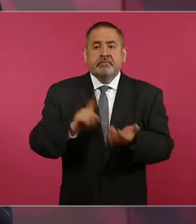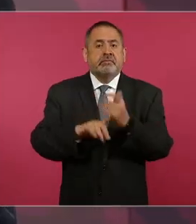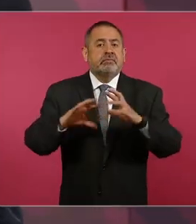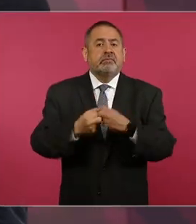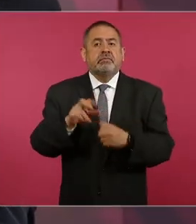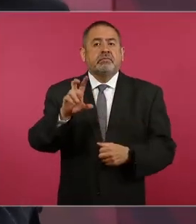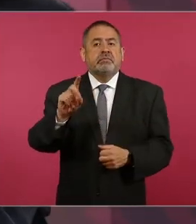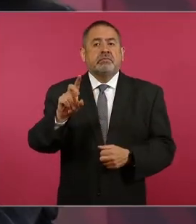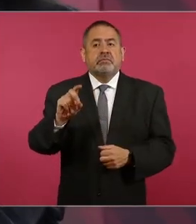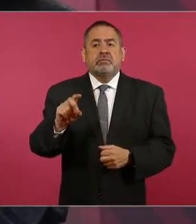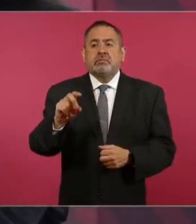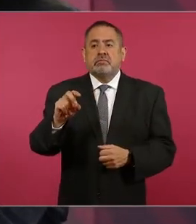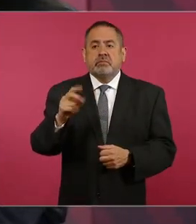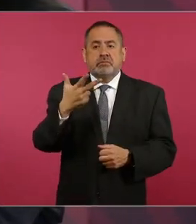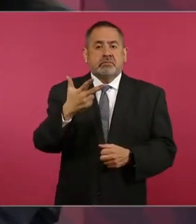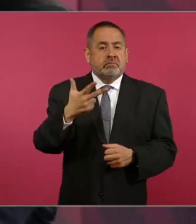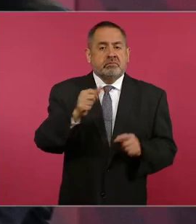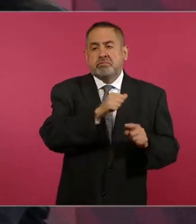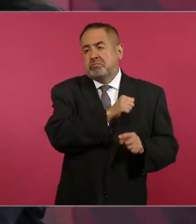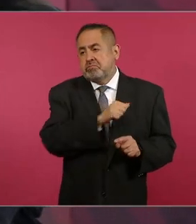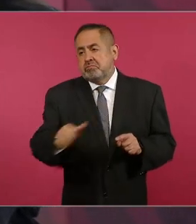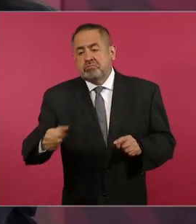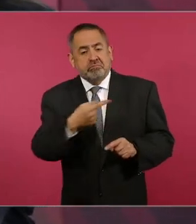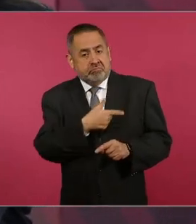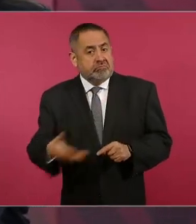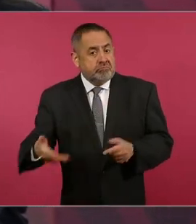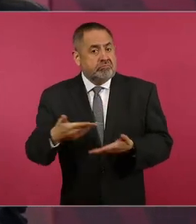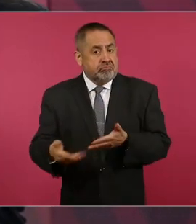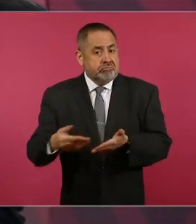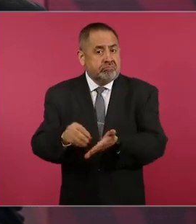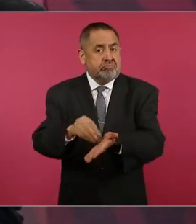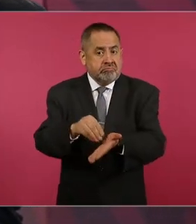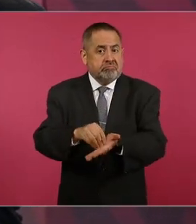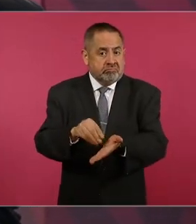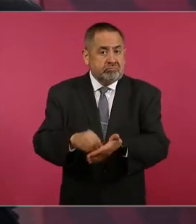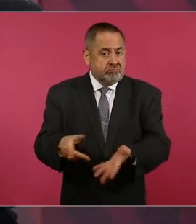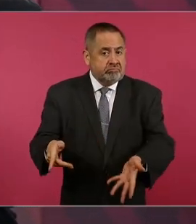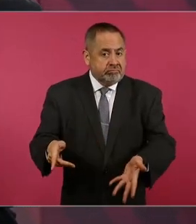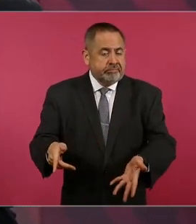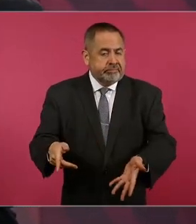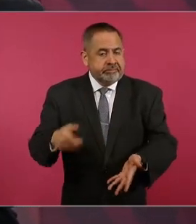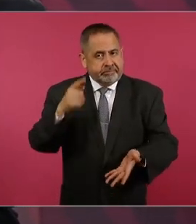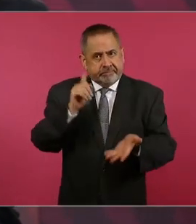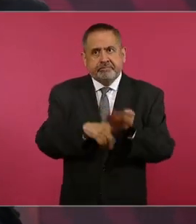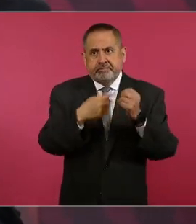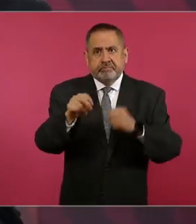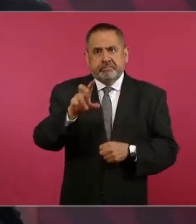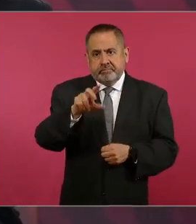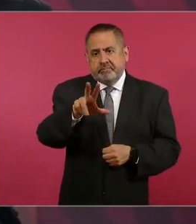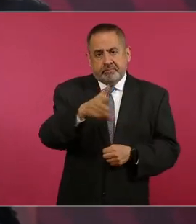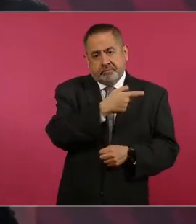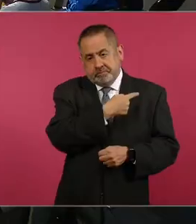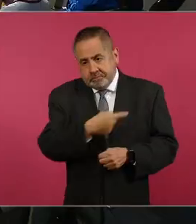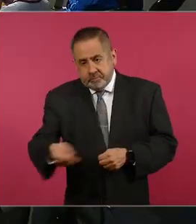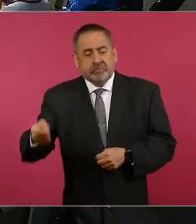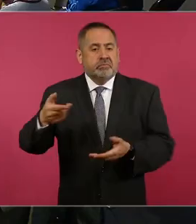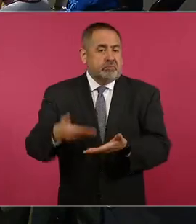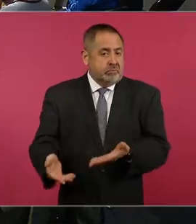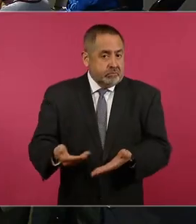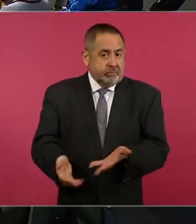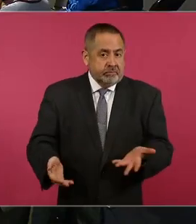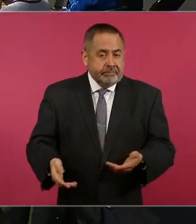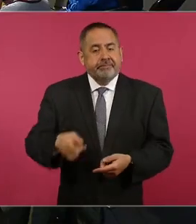hasta la fecha. Y recordemos que en este